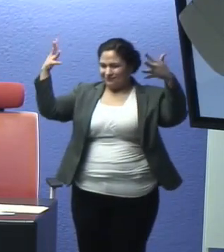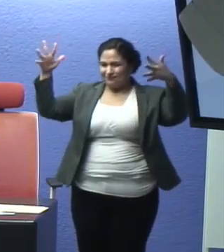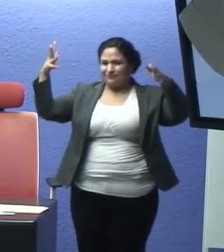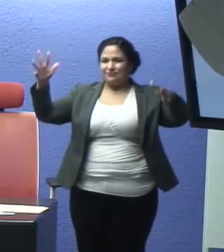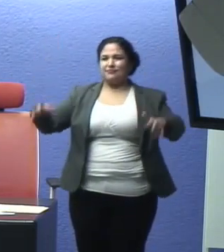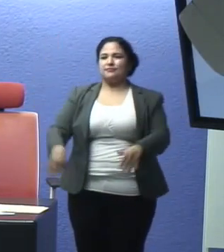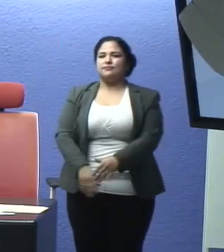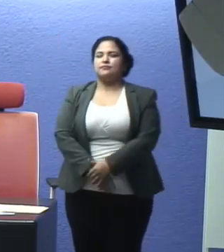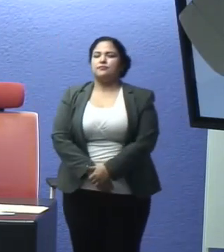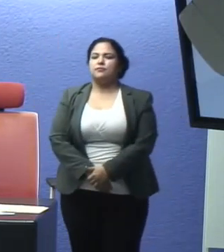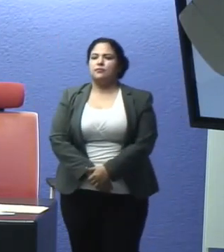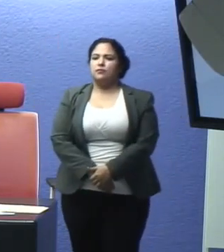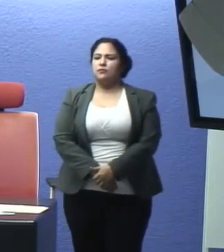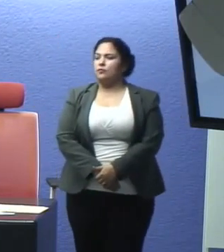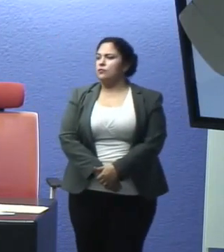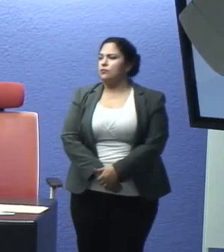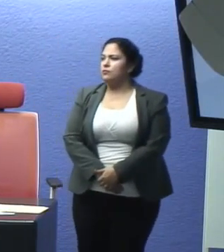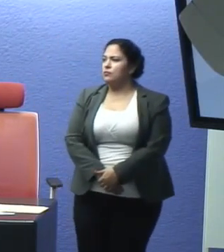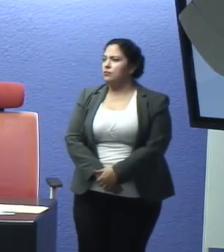Que lo conteste.